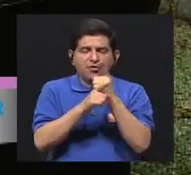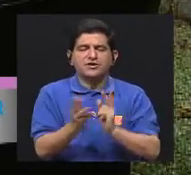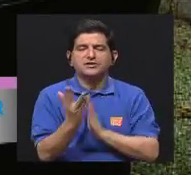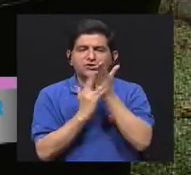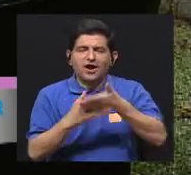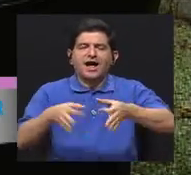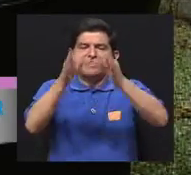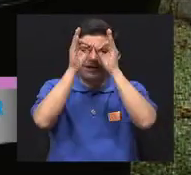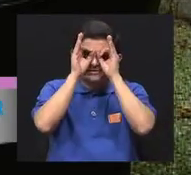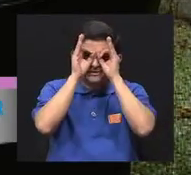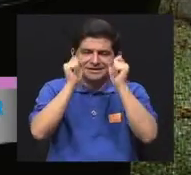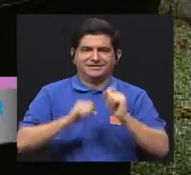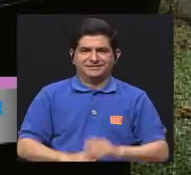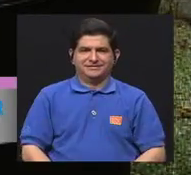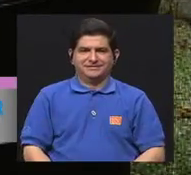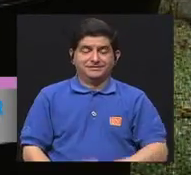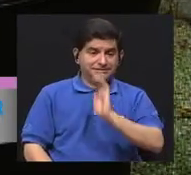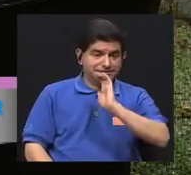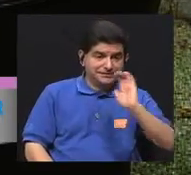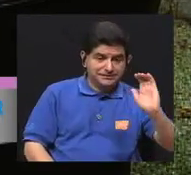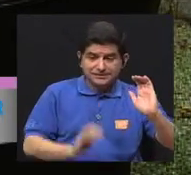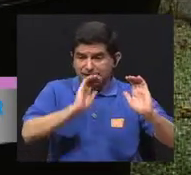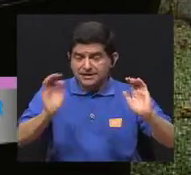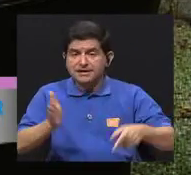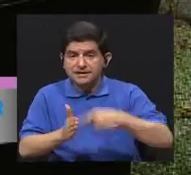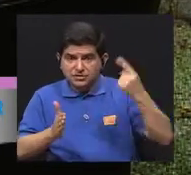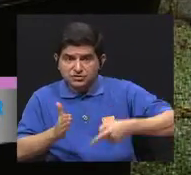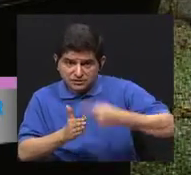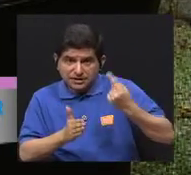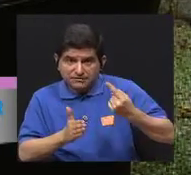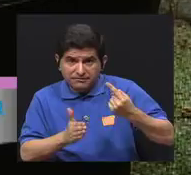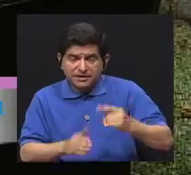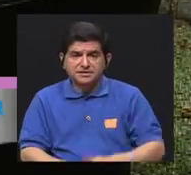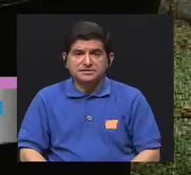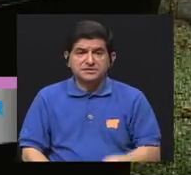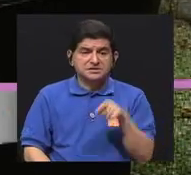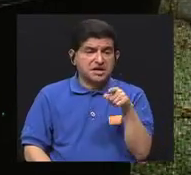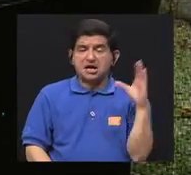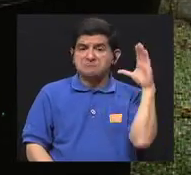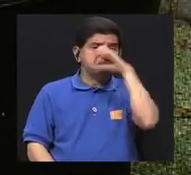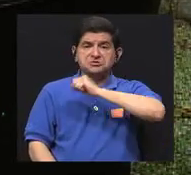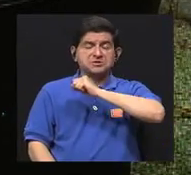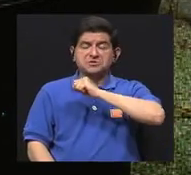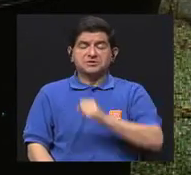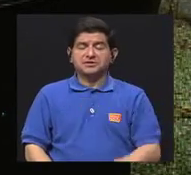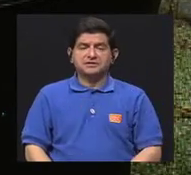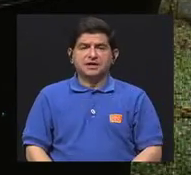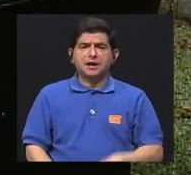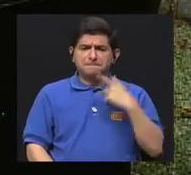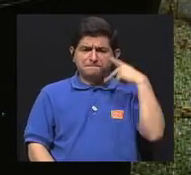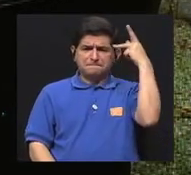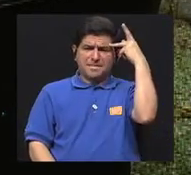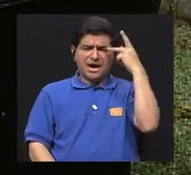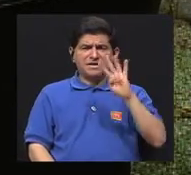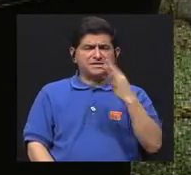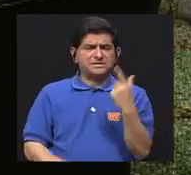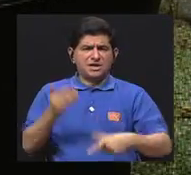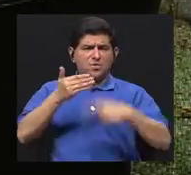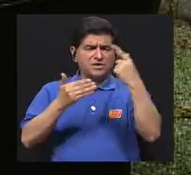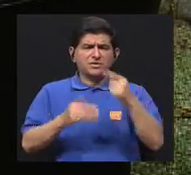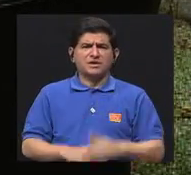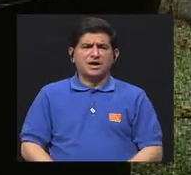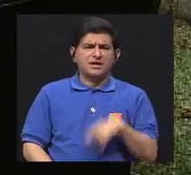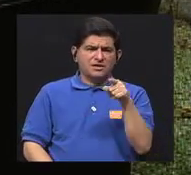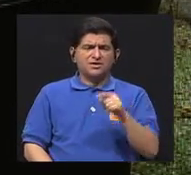lentes. Correcto. Que en niños muchas veces pasan desapercibidos, y hay papás que en cuarto grado el